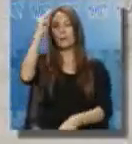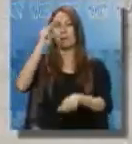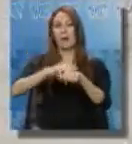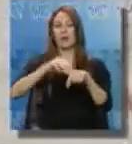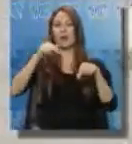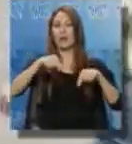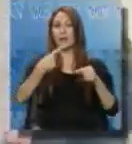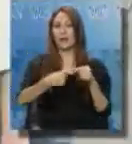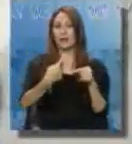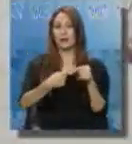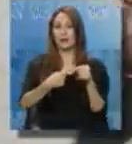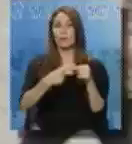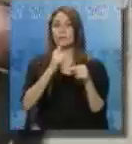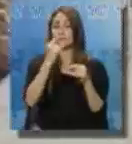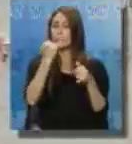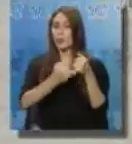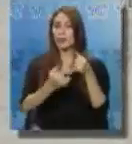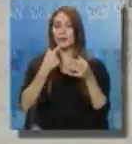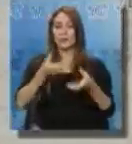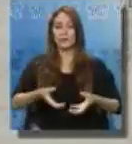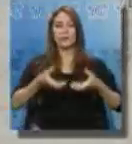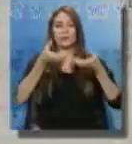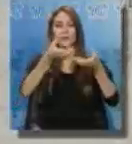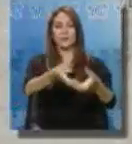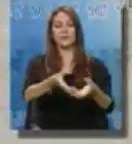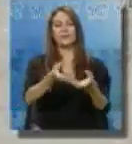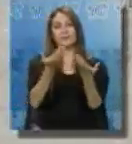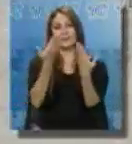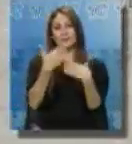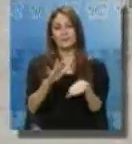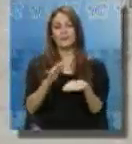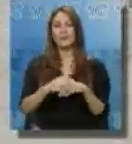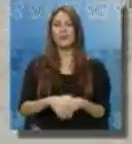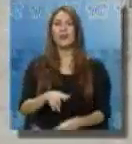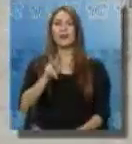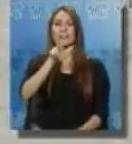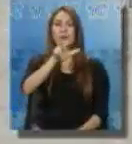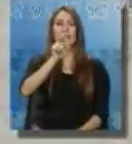Quito, día en que se presentarán los resultados con una afluencia de